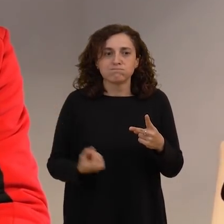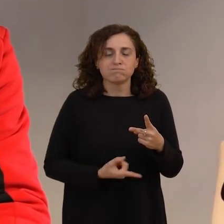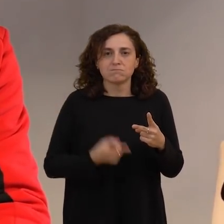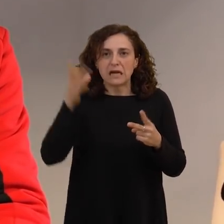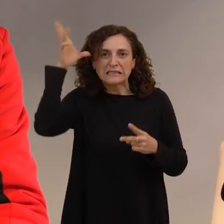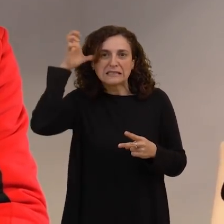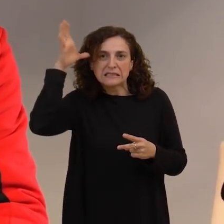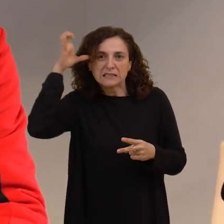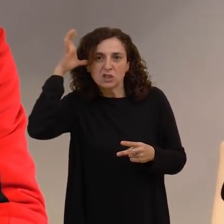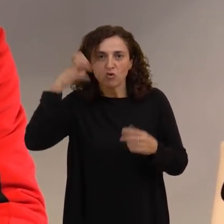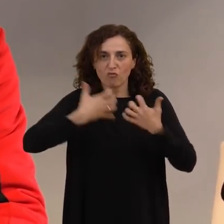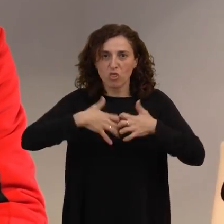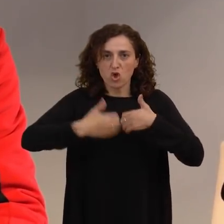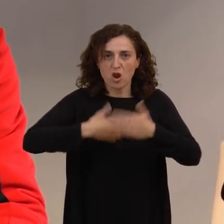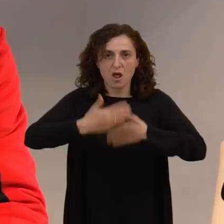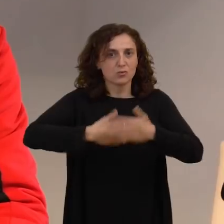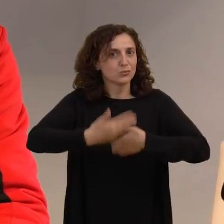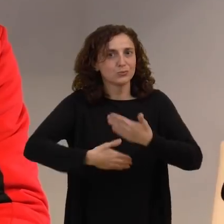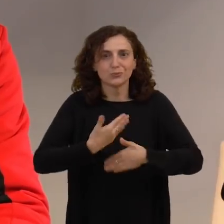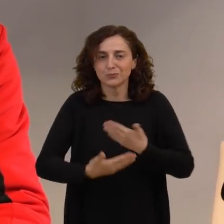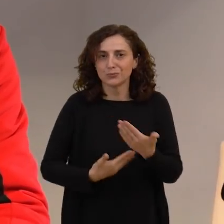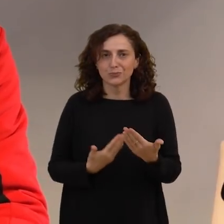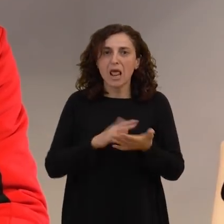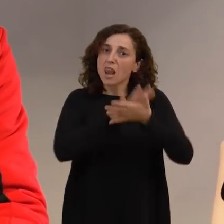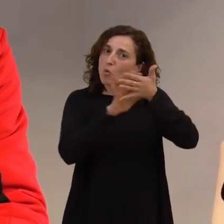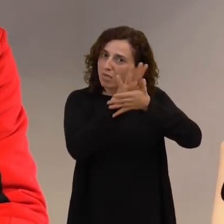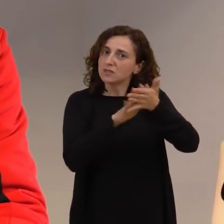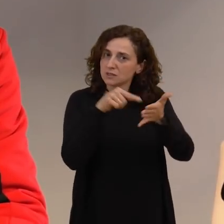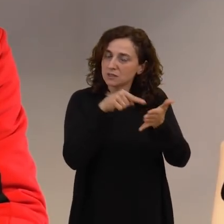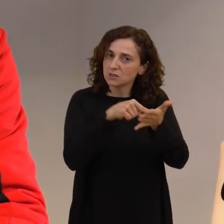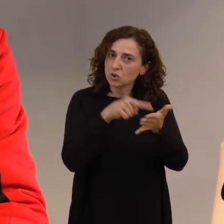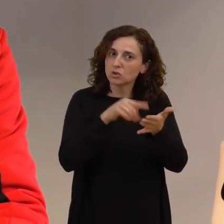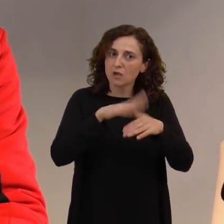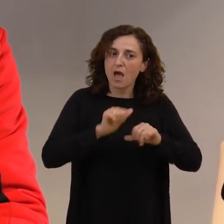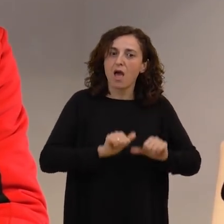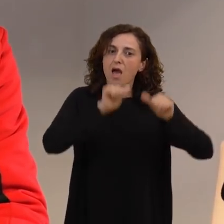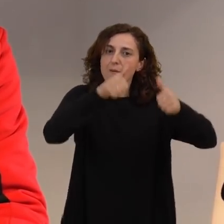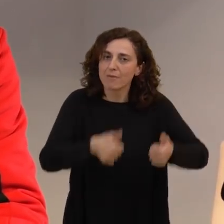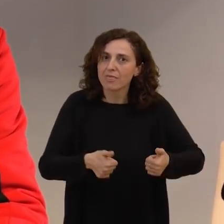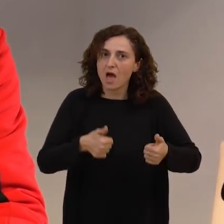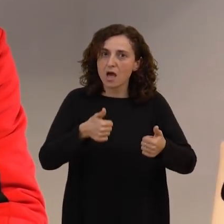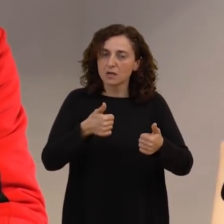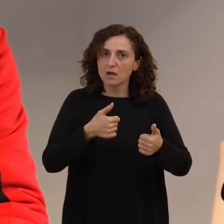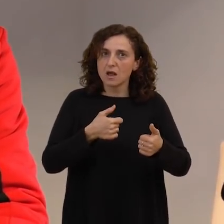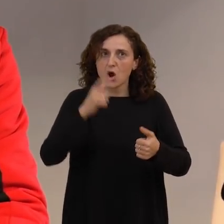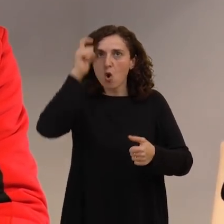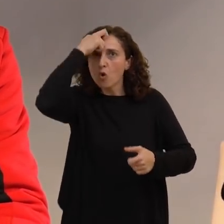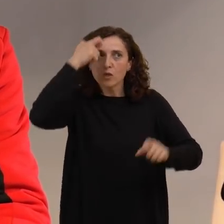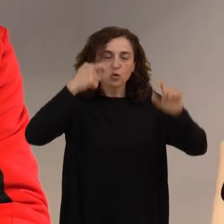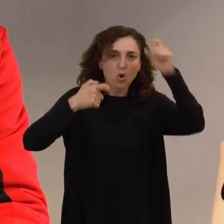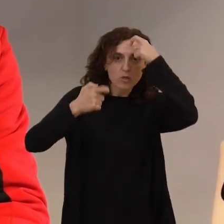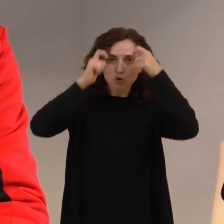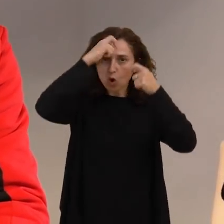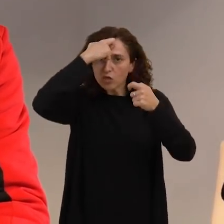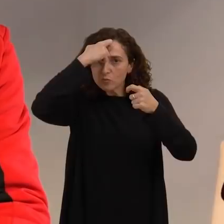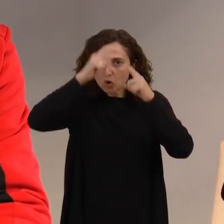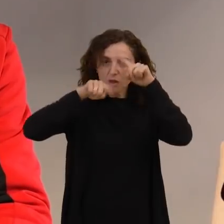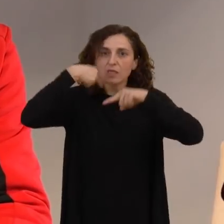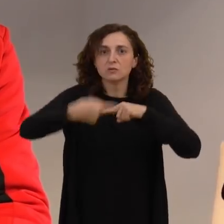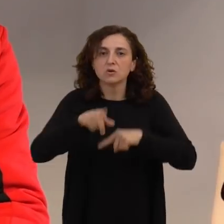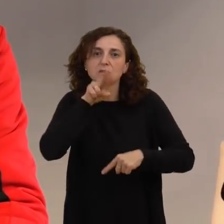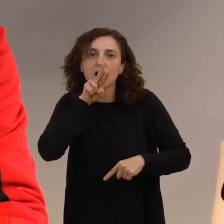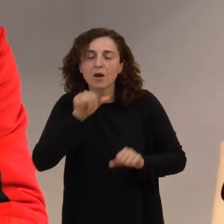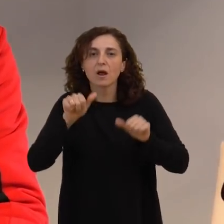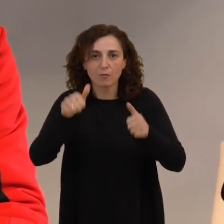que los sentidos empiecen a funcionar el tratarles con lengua de signos para que empiecen a coger datos para luego